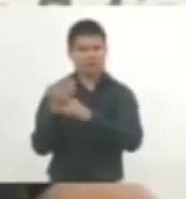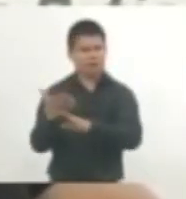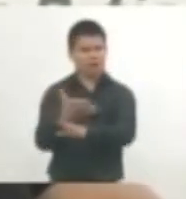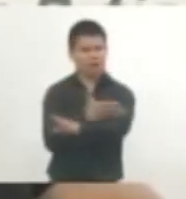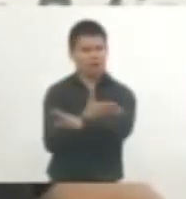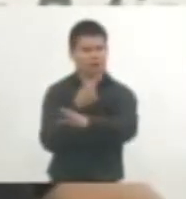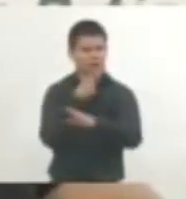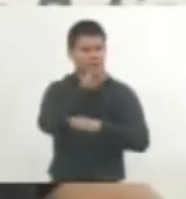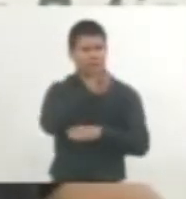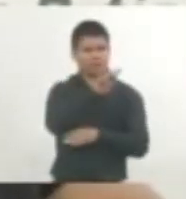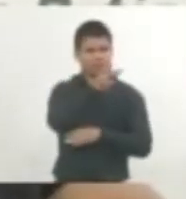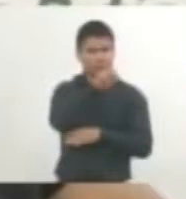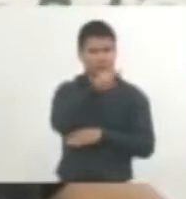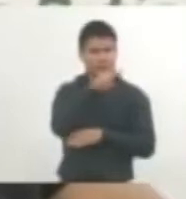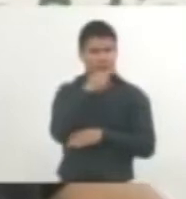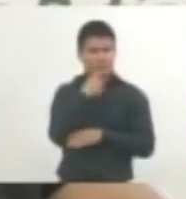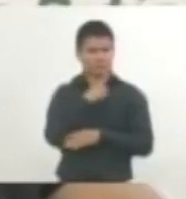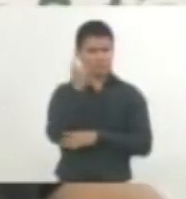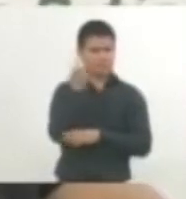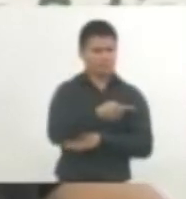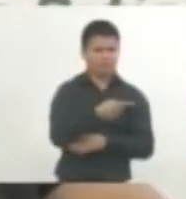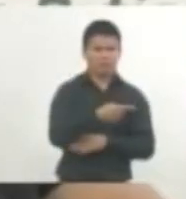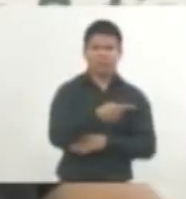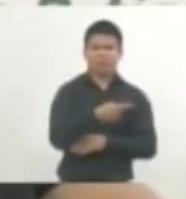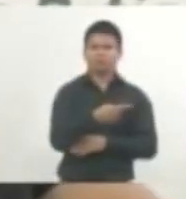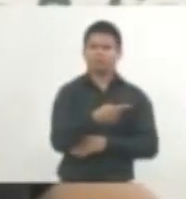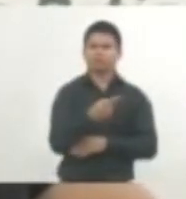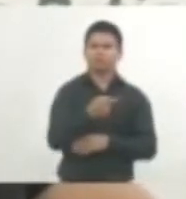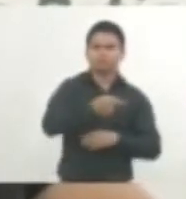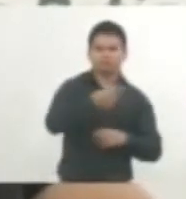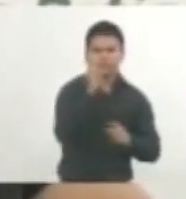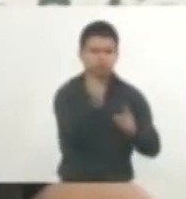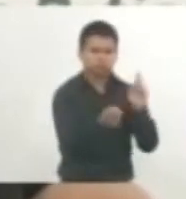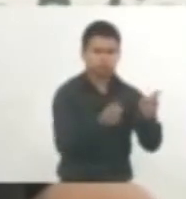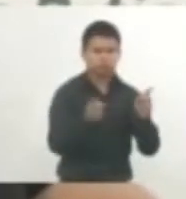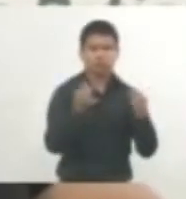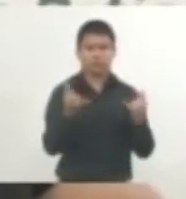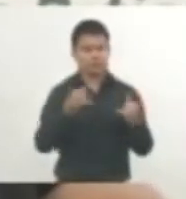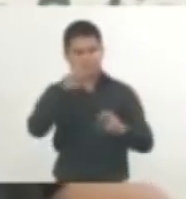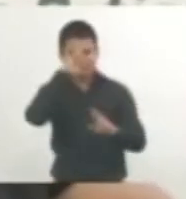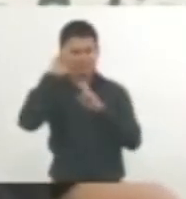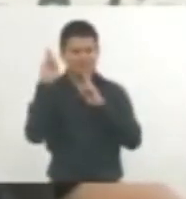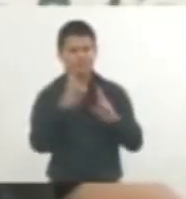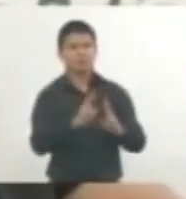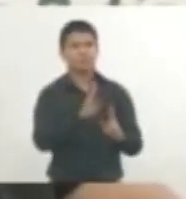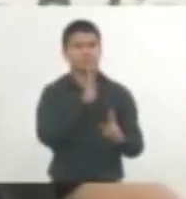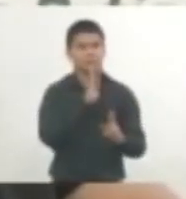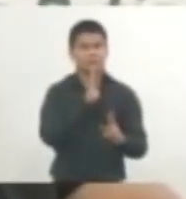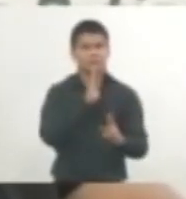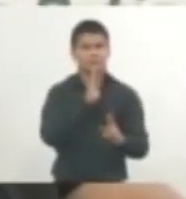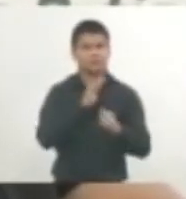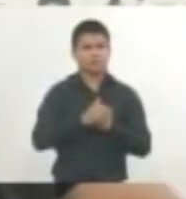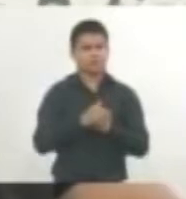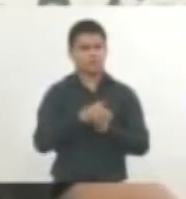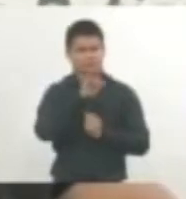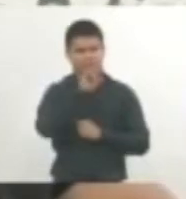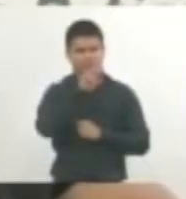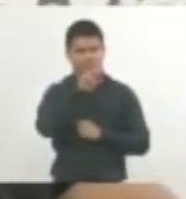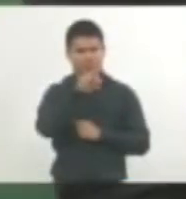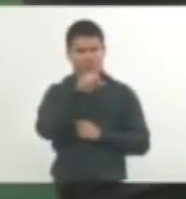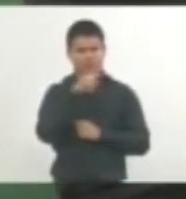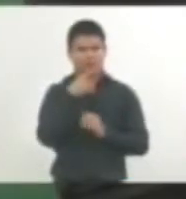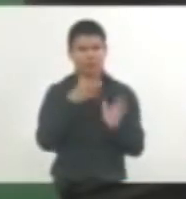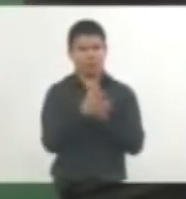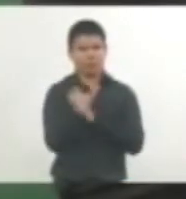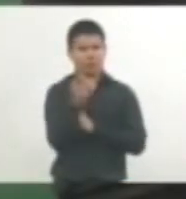desconocían a la señora Ivona Costa Cero y deberán dársele el respeto y dársele el reconocimiento por parte de todas las